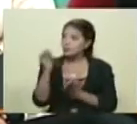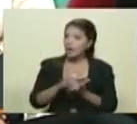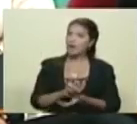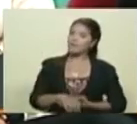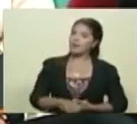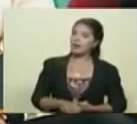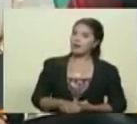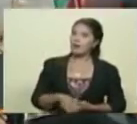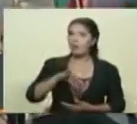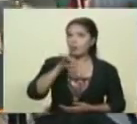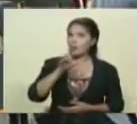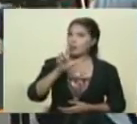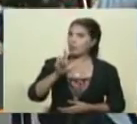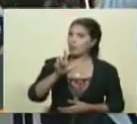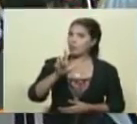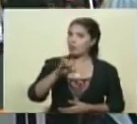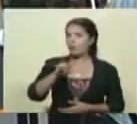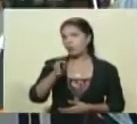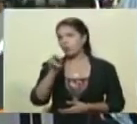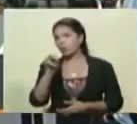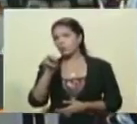o julio.